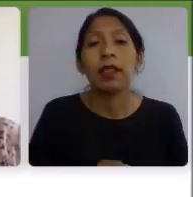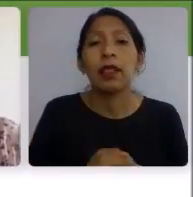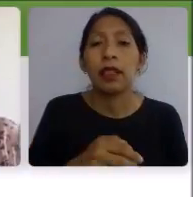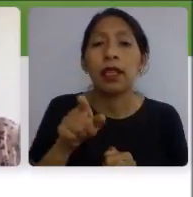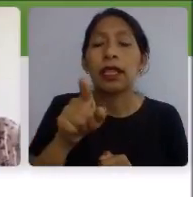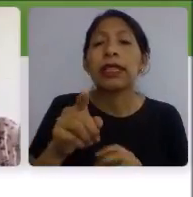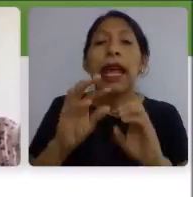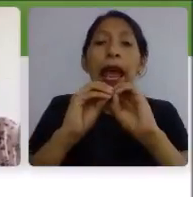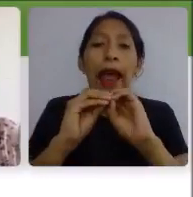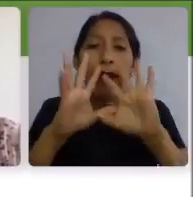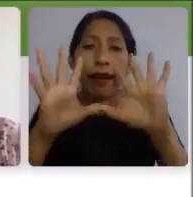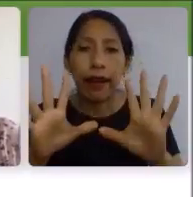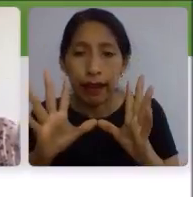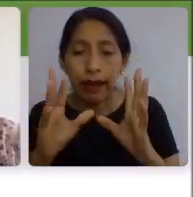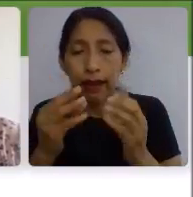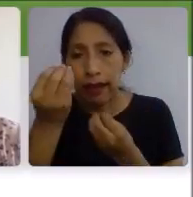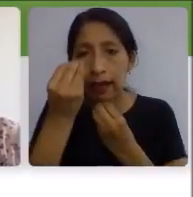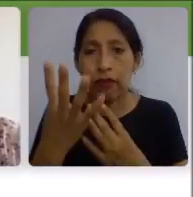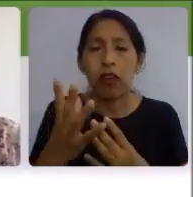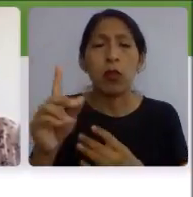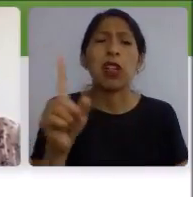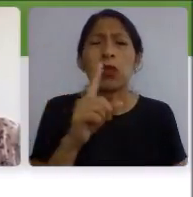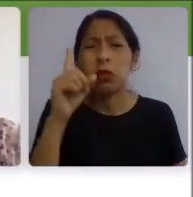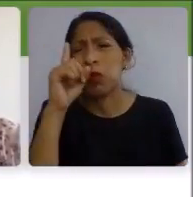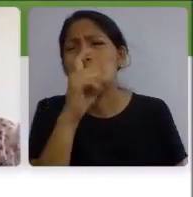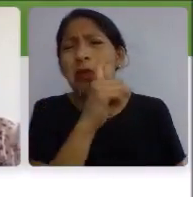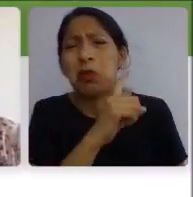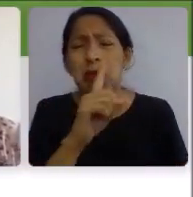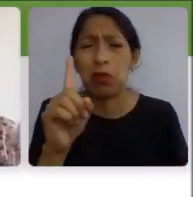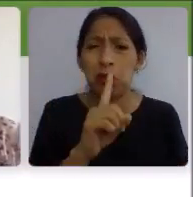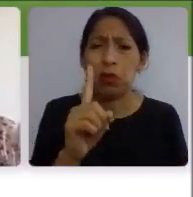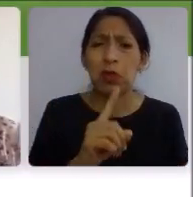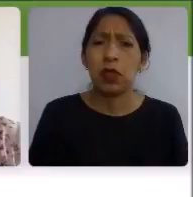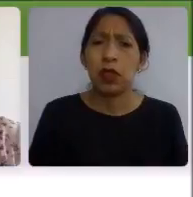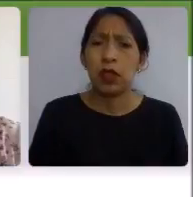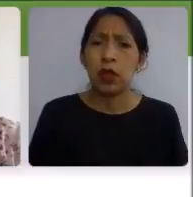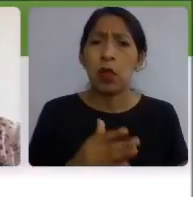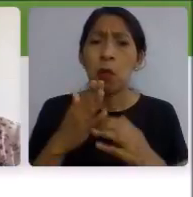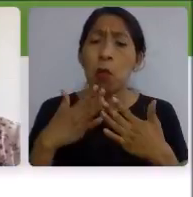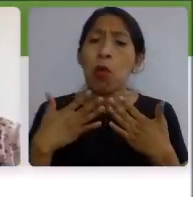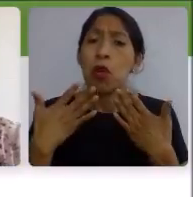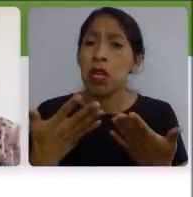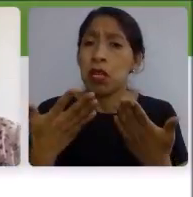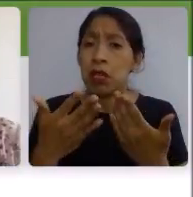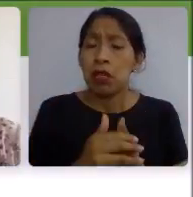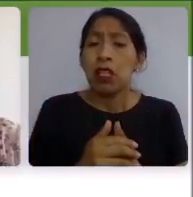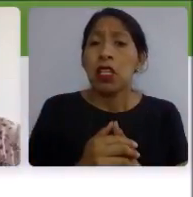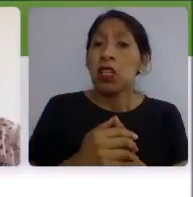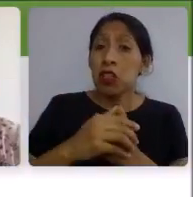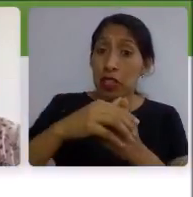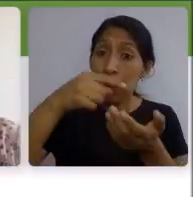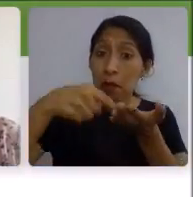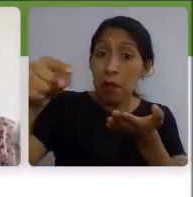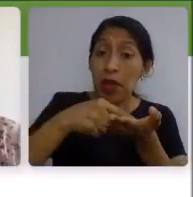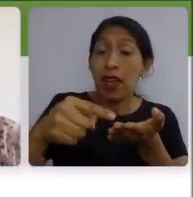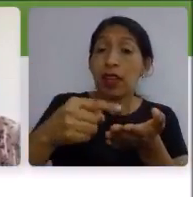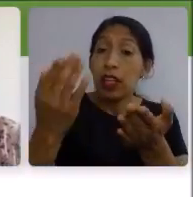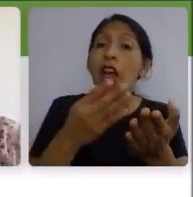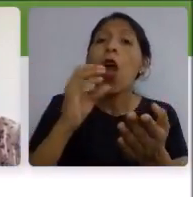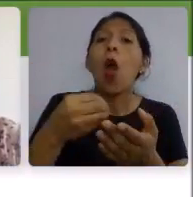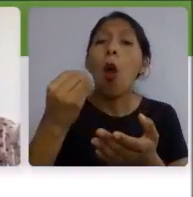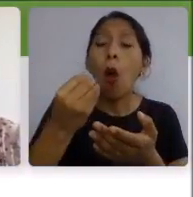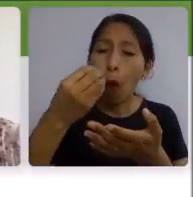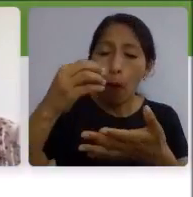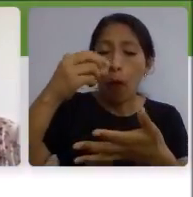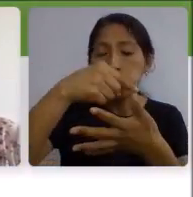información clara y sencilla, no lo compliques. Puedes mandarle quizá una presentación con imágenes y descripción de la oferta que tú